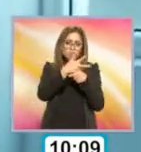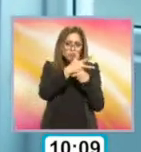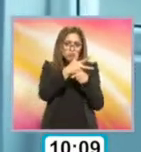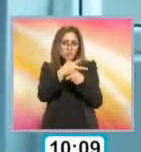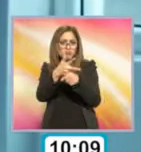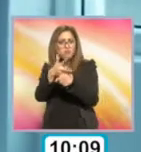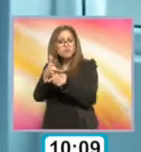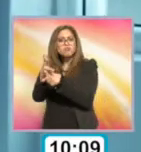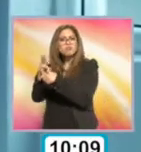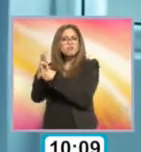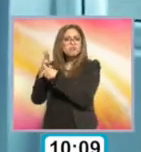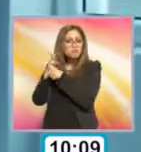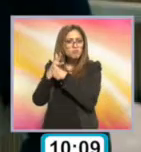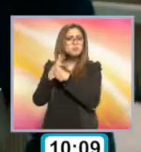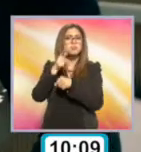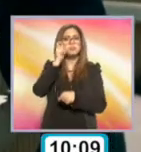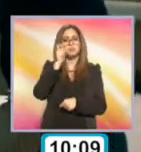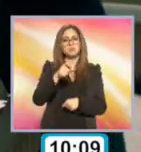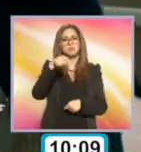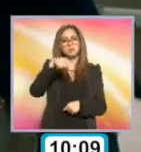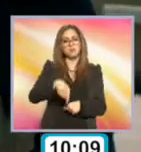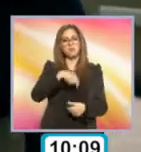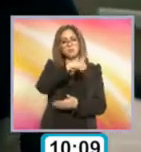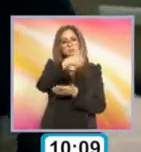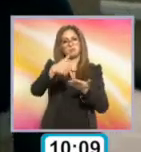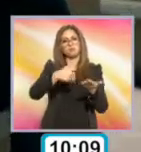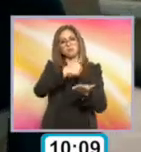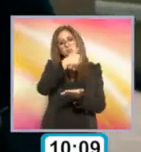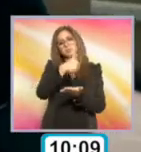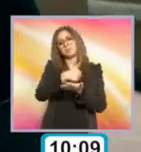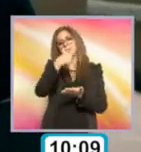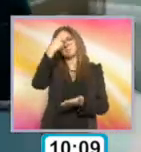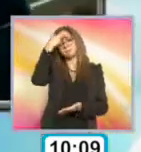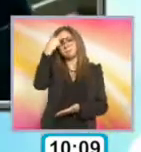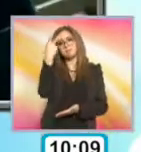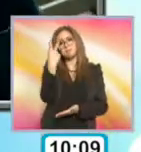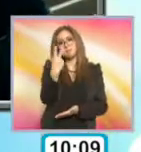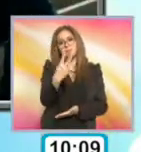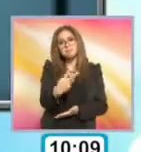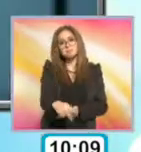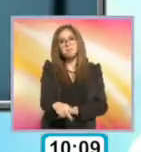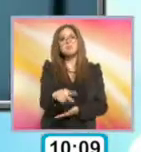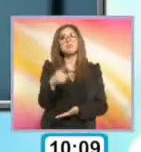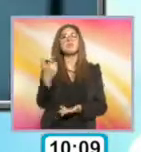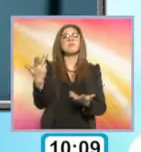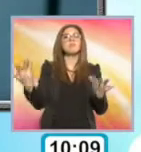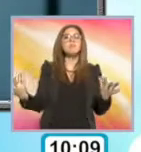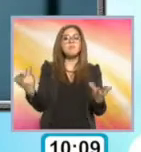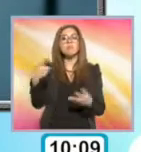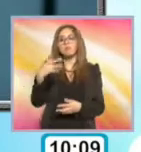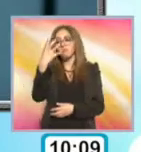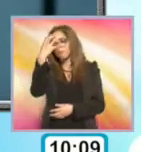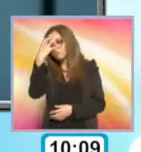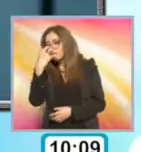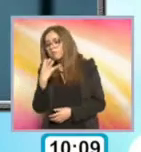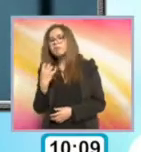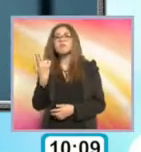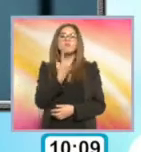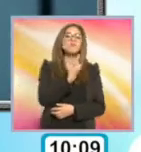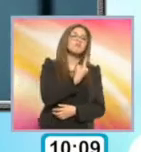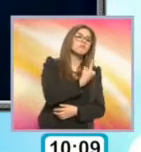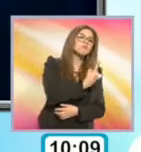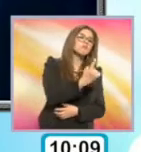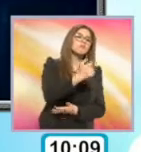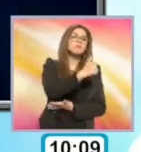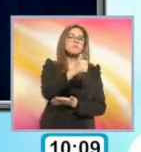en México y lo grabamos un video en la ciudad, porque pues él se quedó sin ella, está muy triste, está divagando por la ciudad y pensando en